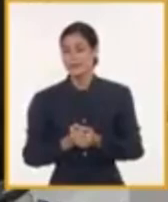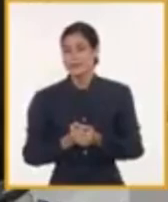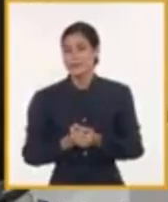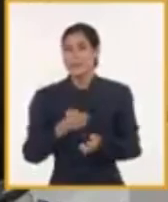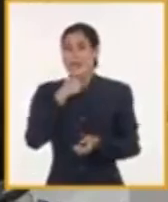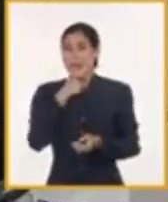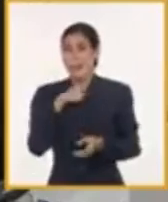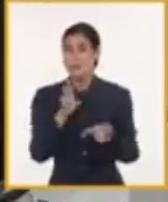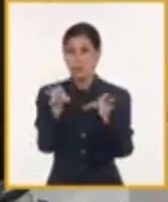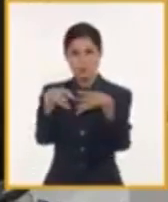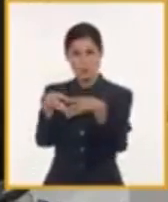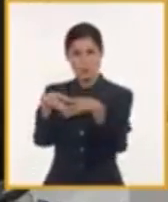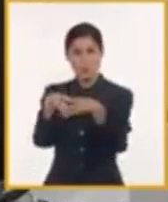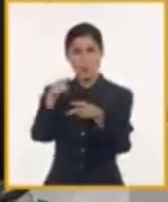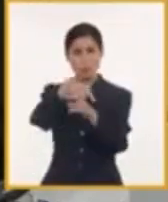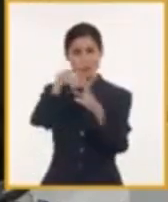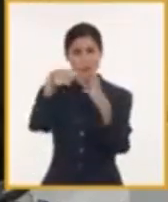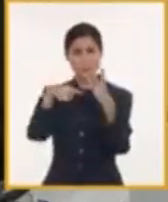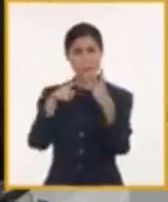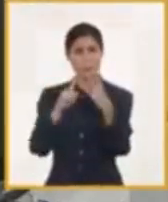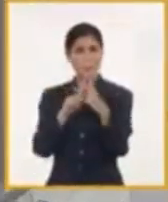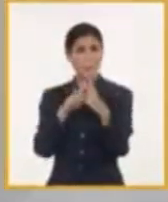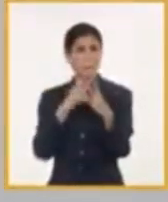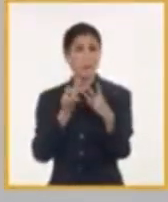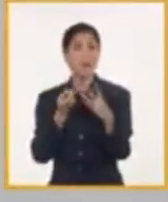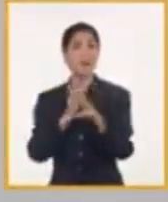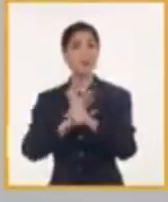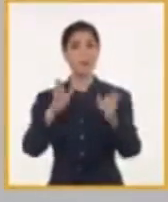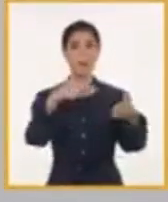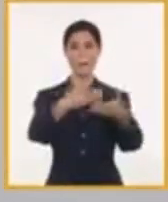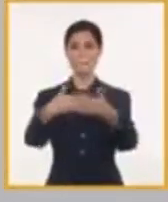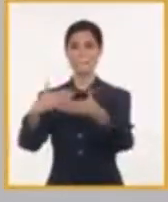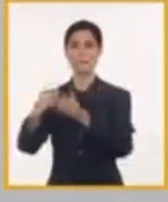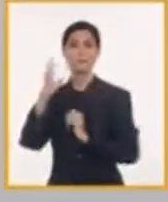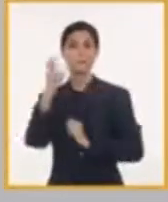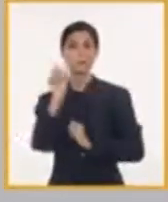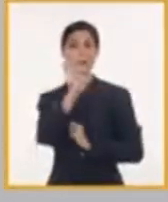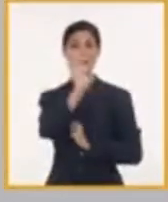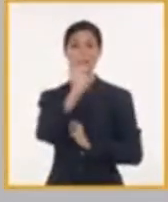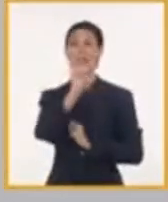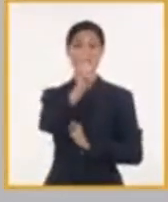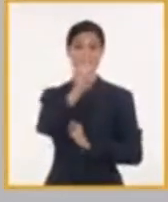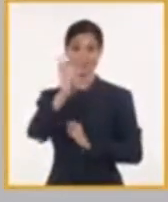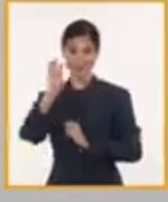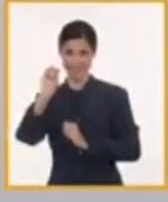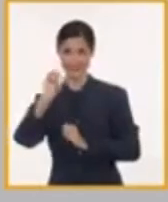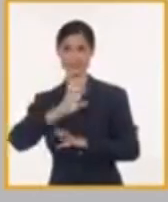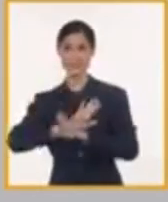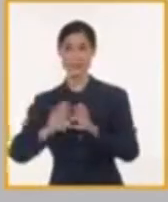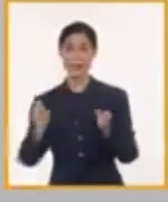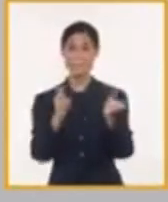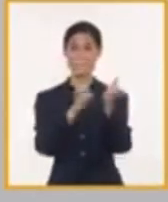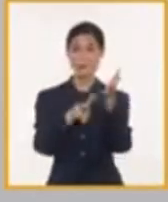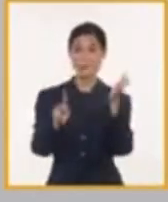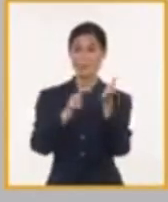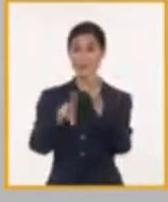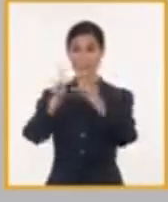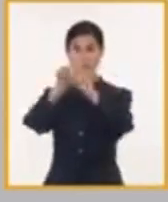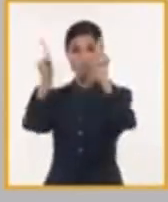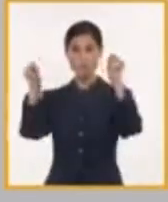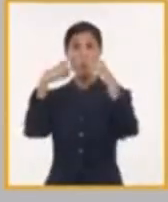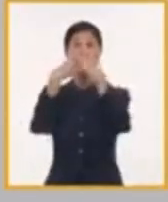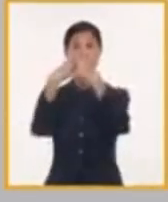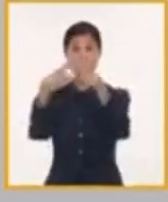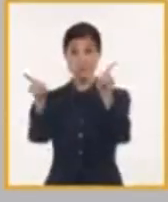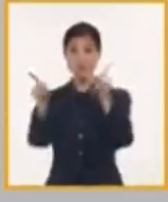el grupo. En el grupo contamos hoy con 30 empresas, estamos representados en todas las provincias del país,